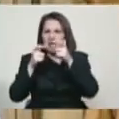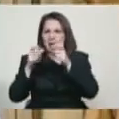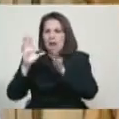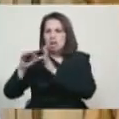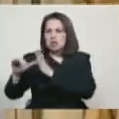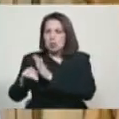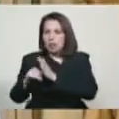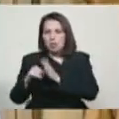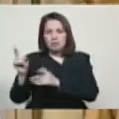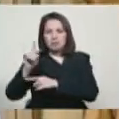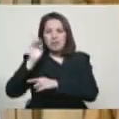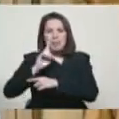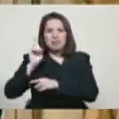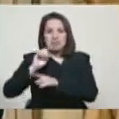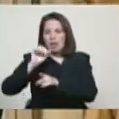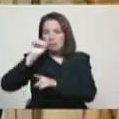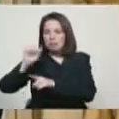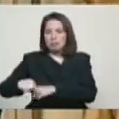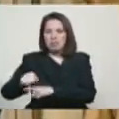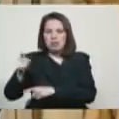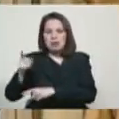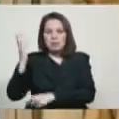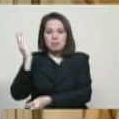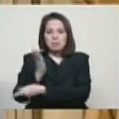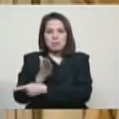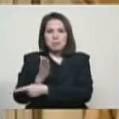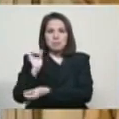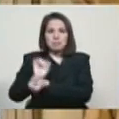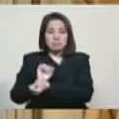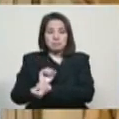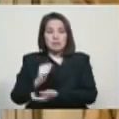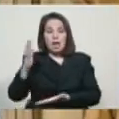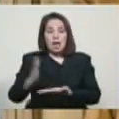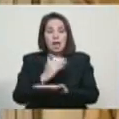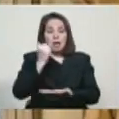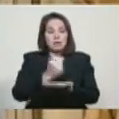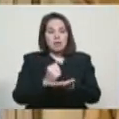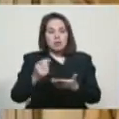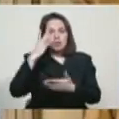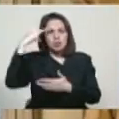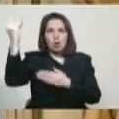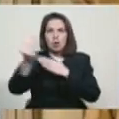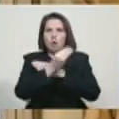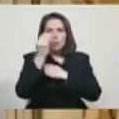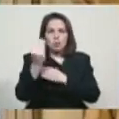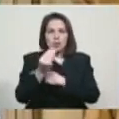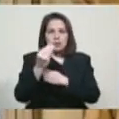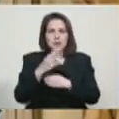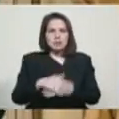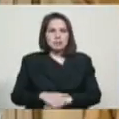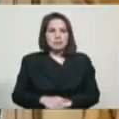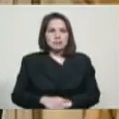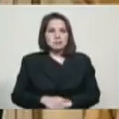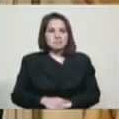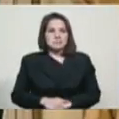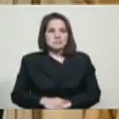me bendiga y nos proteja. Amén. Ahora, valga el